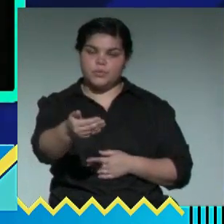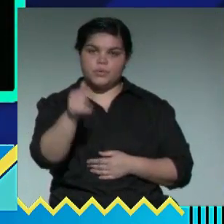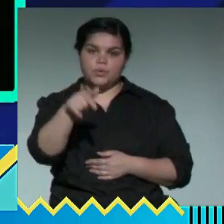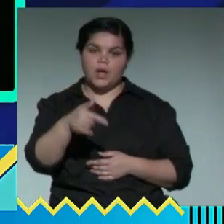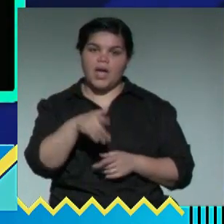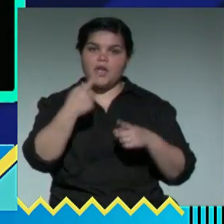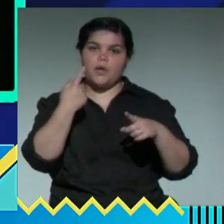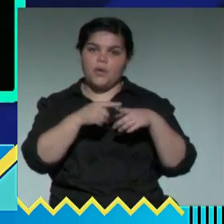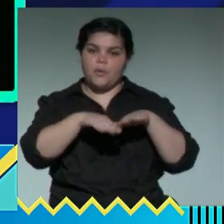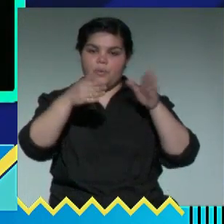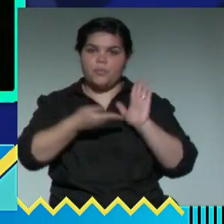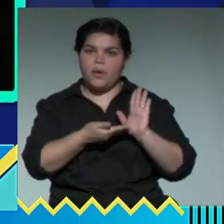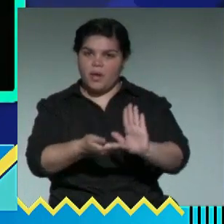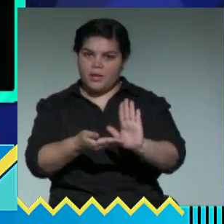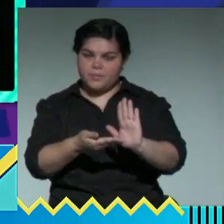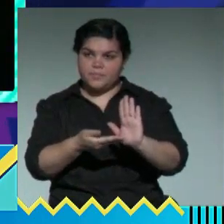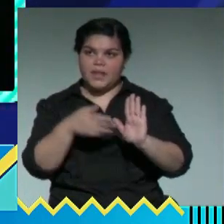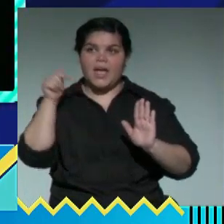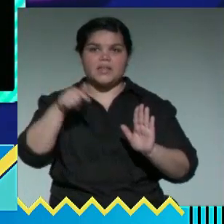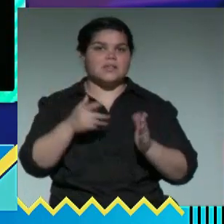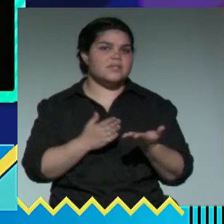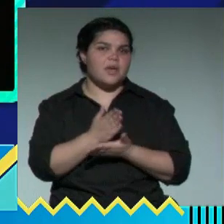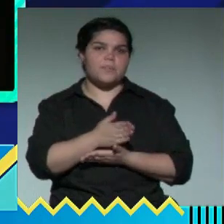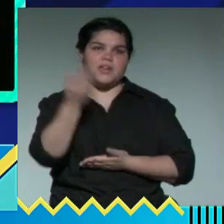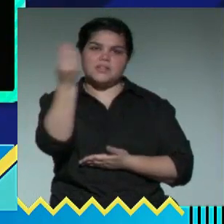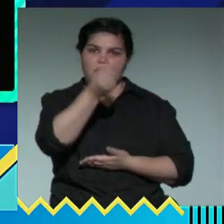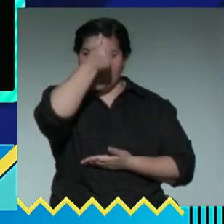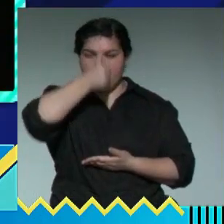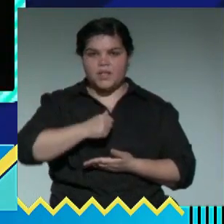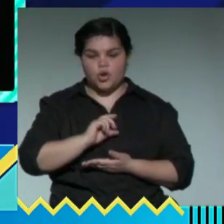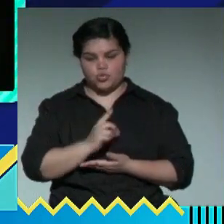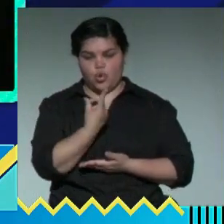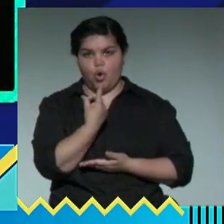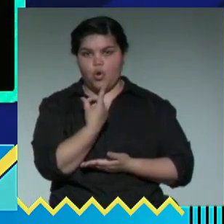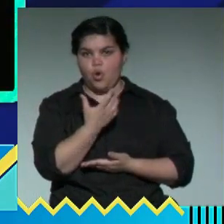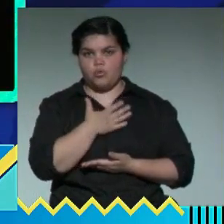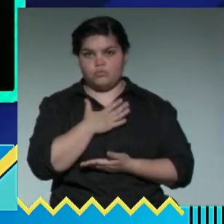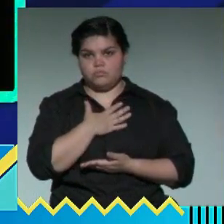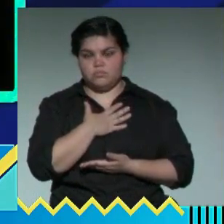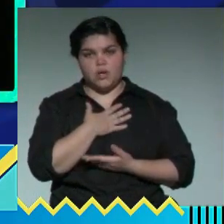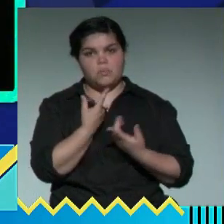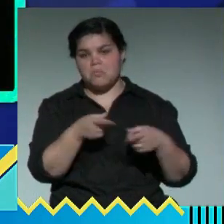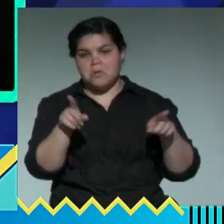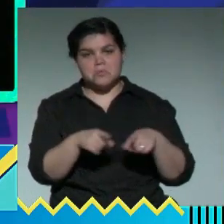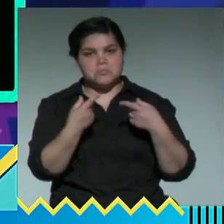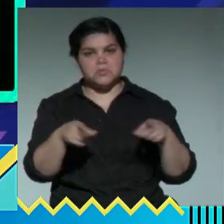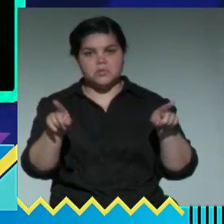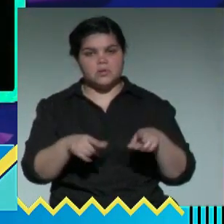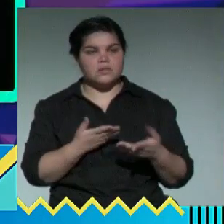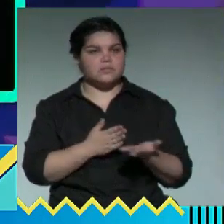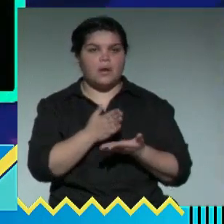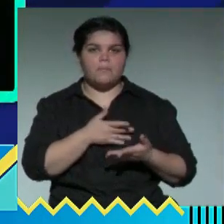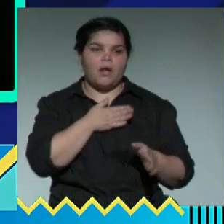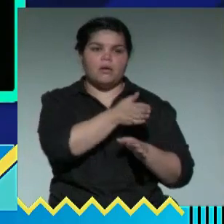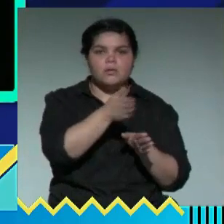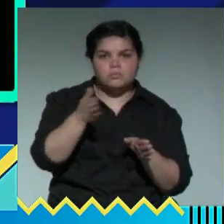después ahí, pero después estoy tocando muchísimo todos los fines de semana en mi formato como solista total. Así que me mantengo muy activo. También estoy